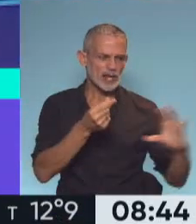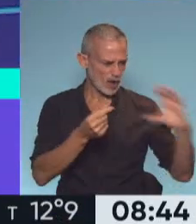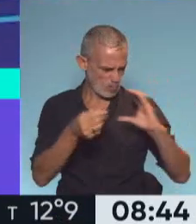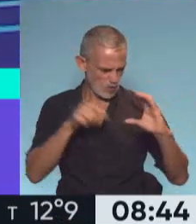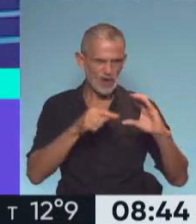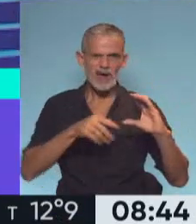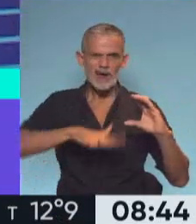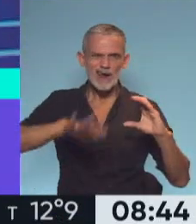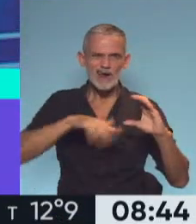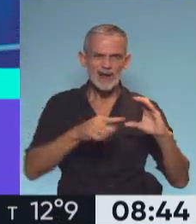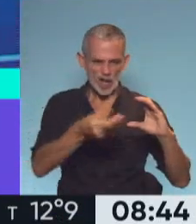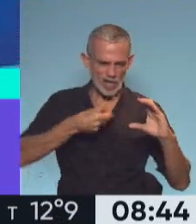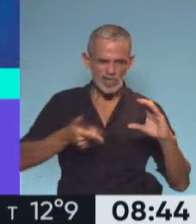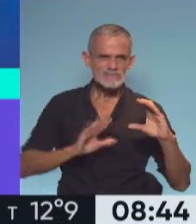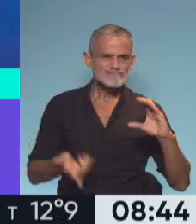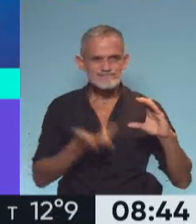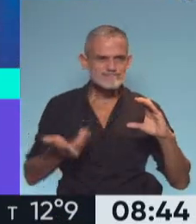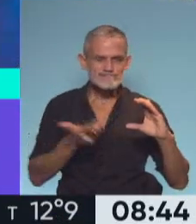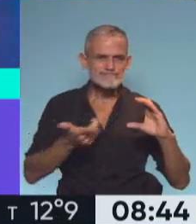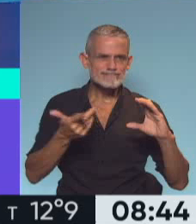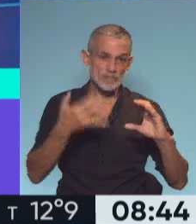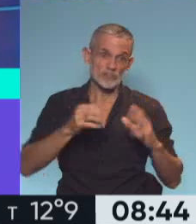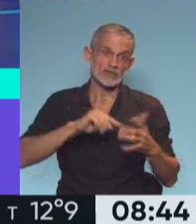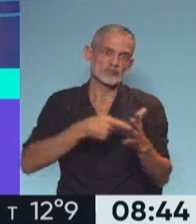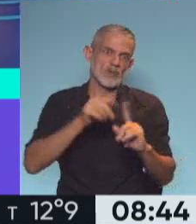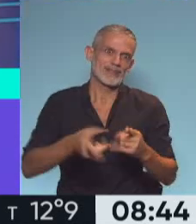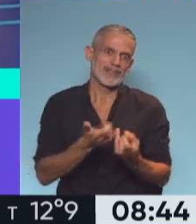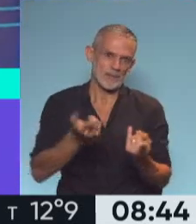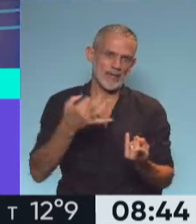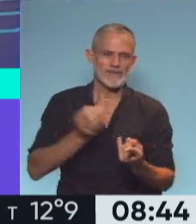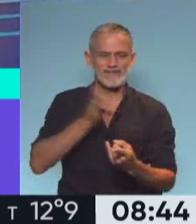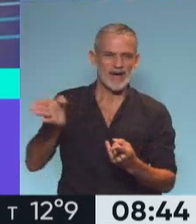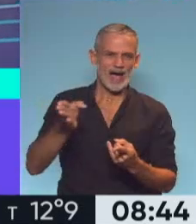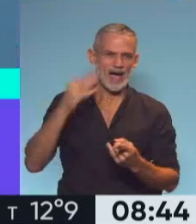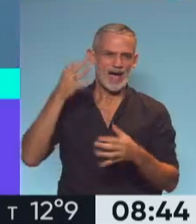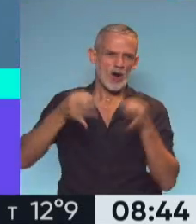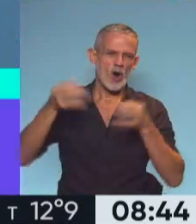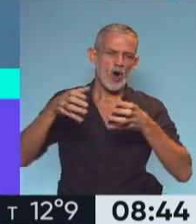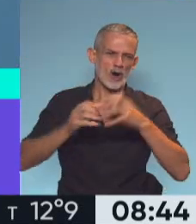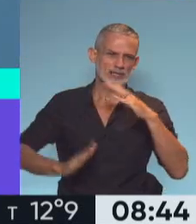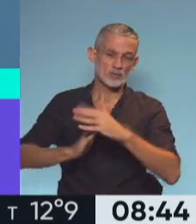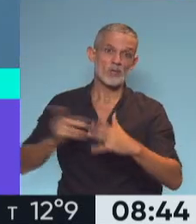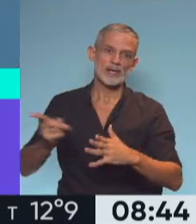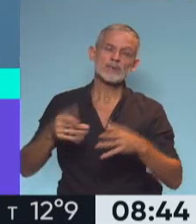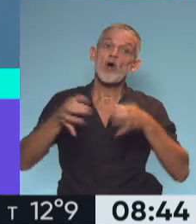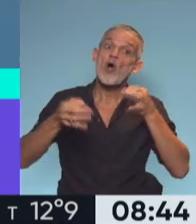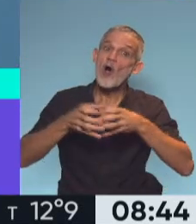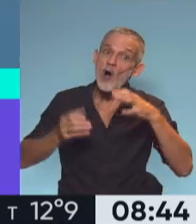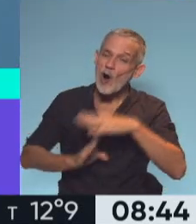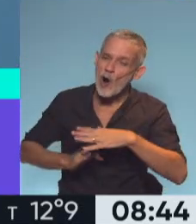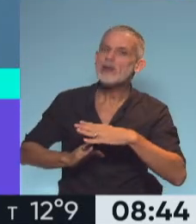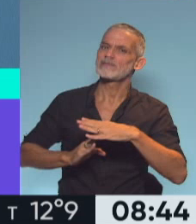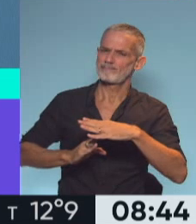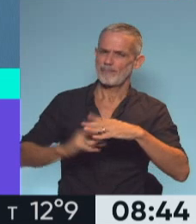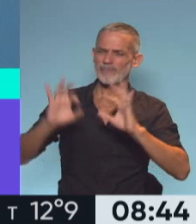ese distrito y no podía ser menos esta situación. Además sabemos cuál es la mirada sobre la Corte Suprema de Justicia de la Nación